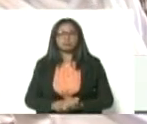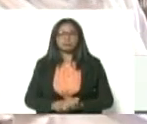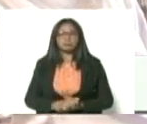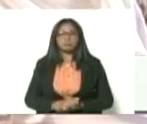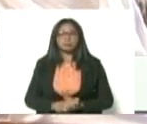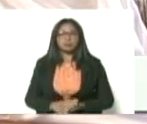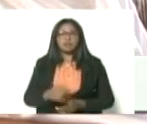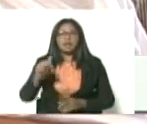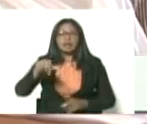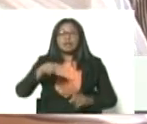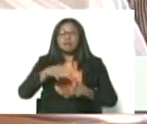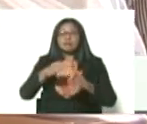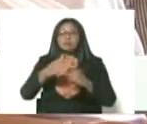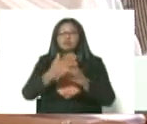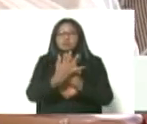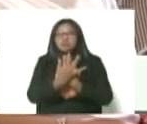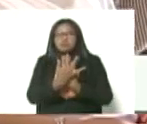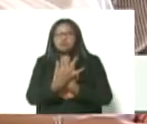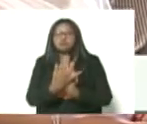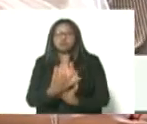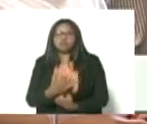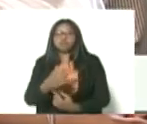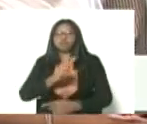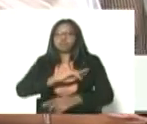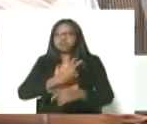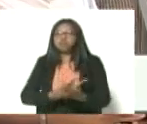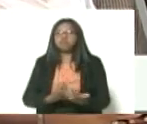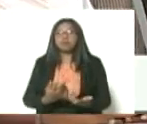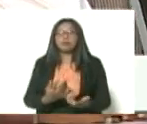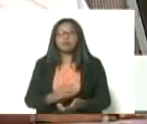Tendría una situación muy comprometida.